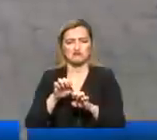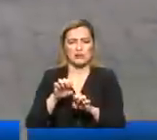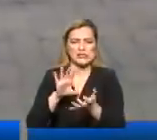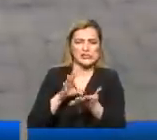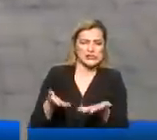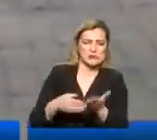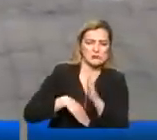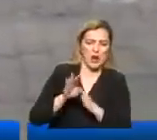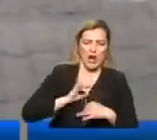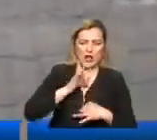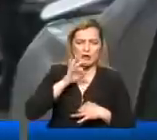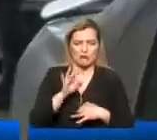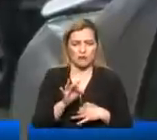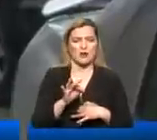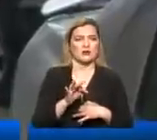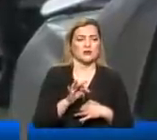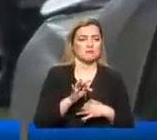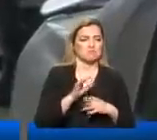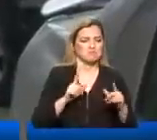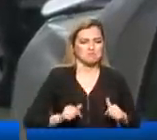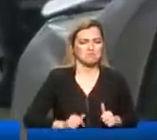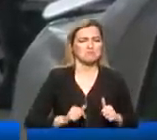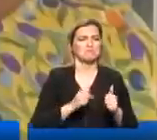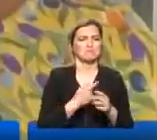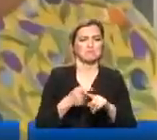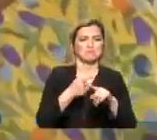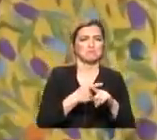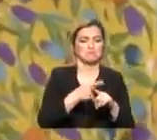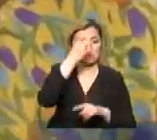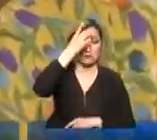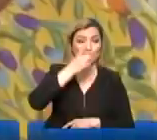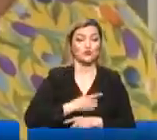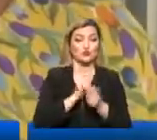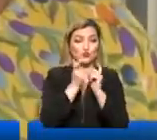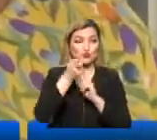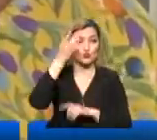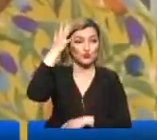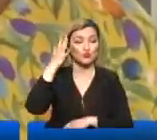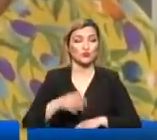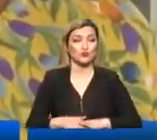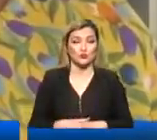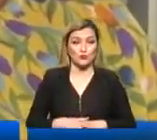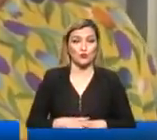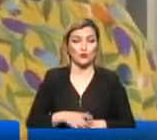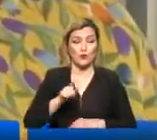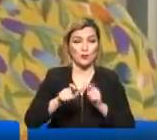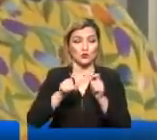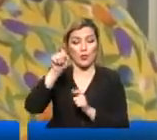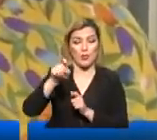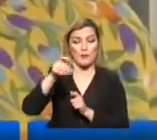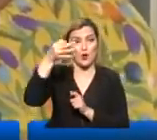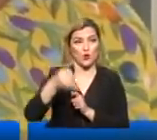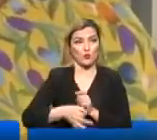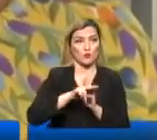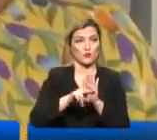han decidido pasar este 1 de junio al semáforo amarillo. Necesitamos por parte del ciudadano mucho más cumplimiento de la